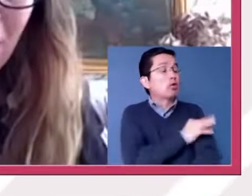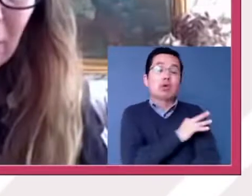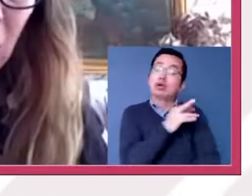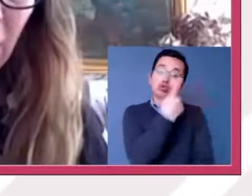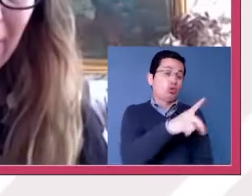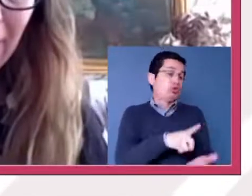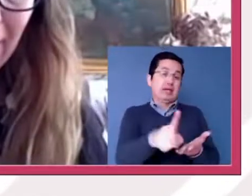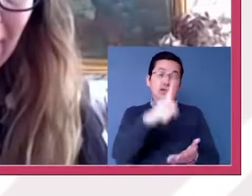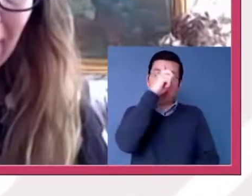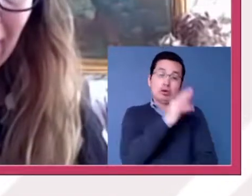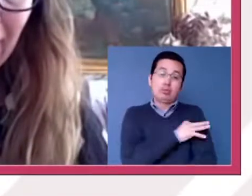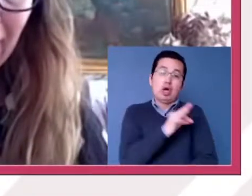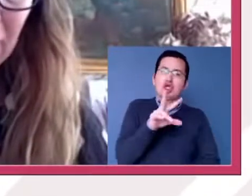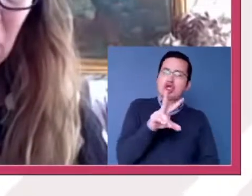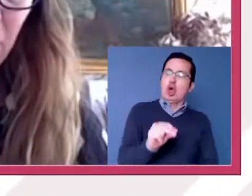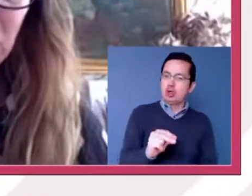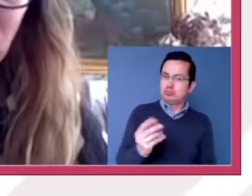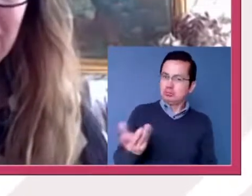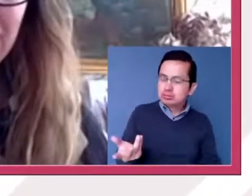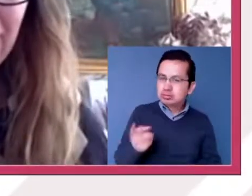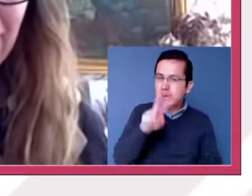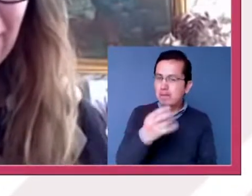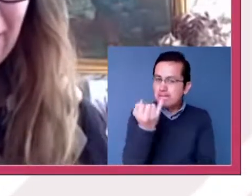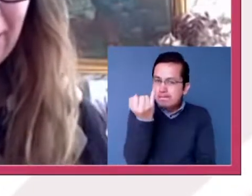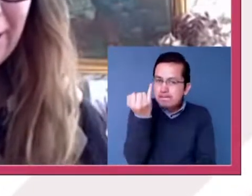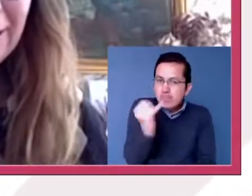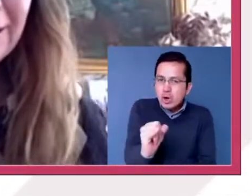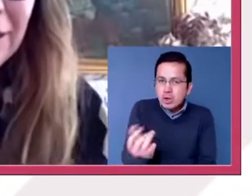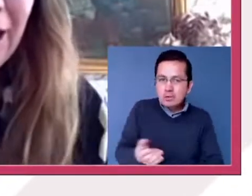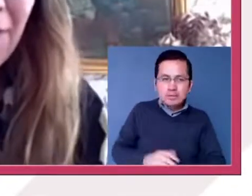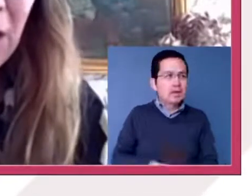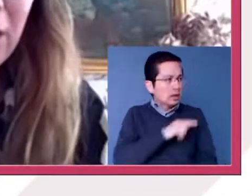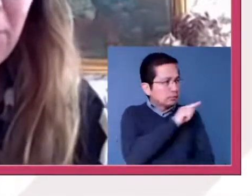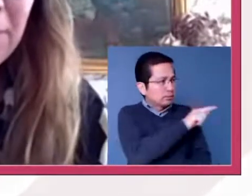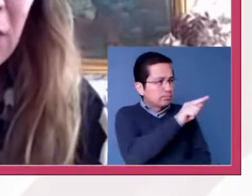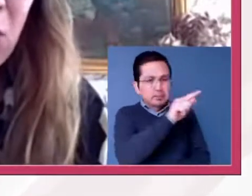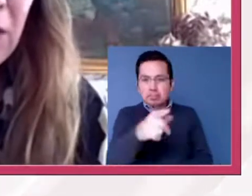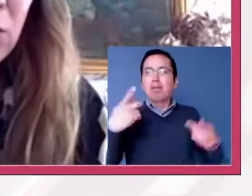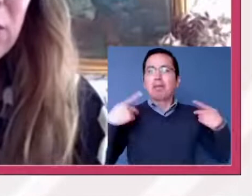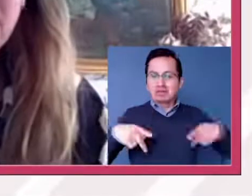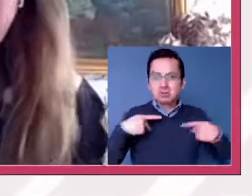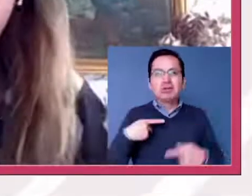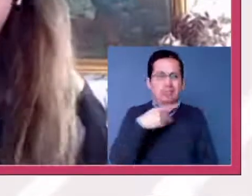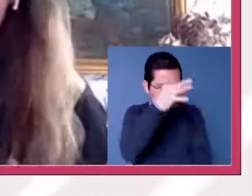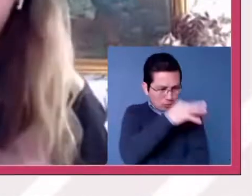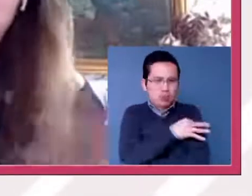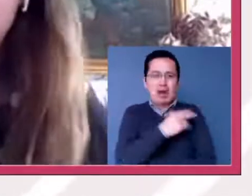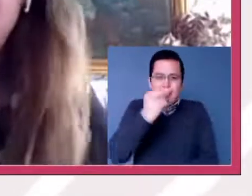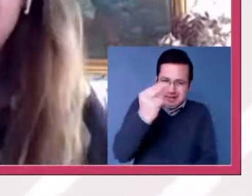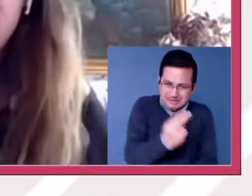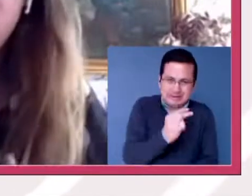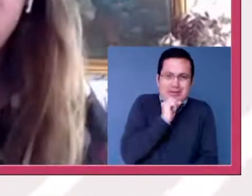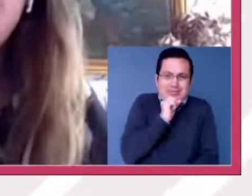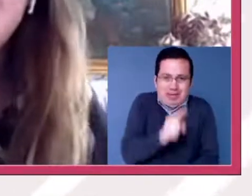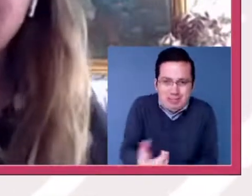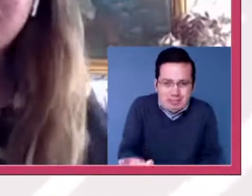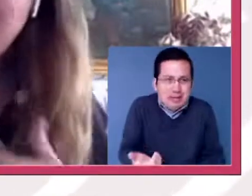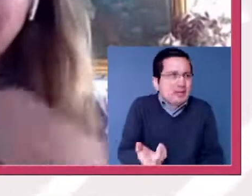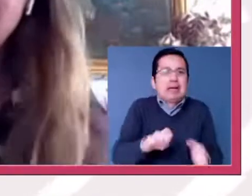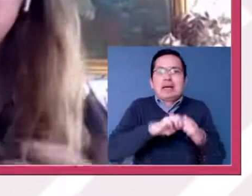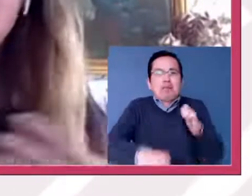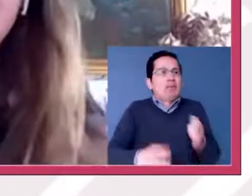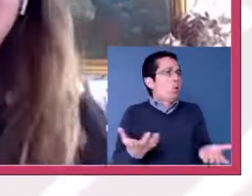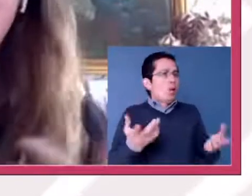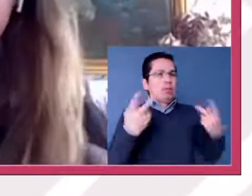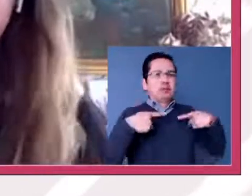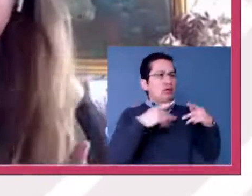aun cuando son personas que necesitan la vacuna en primer lugar, justamente, por ejemplo, por tratarse de poblaciones